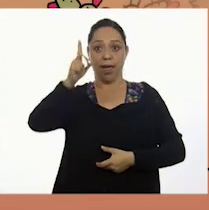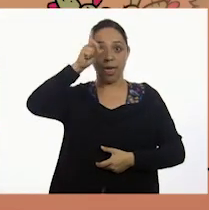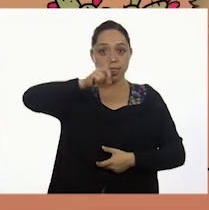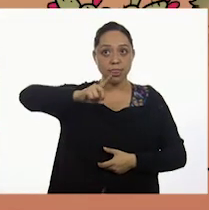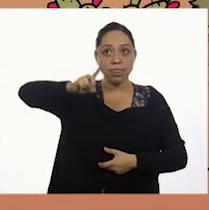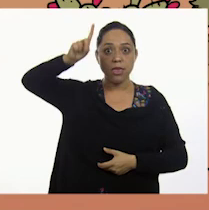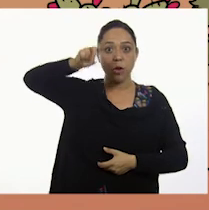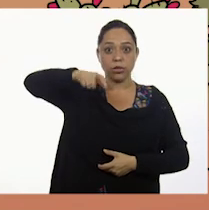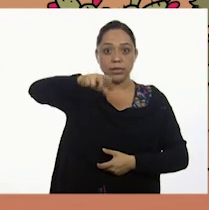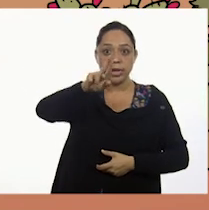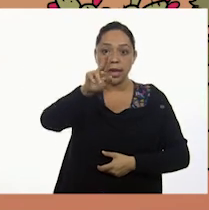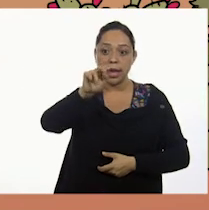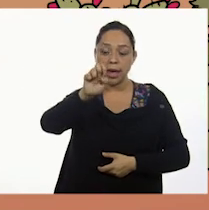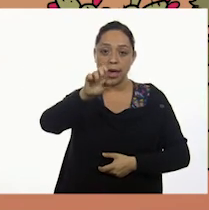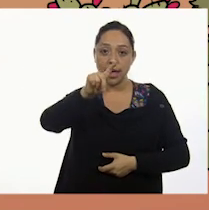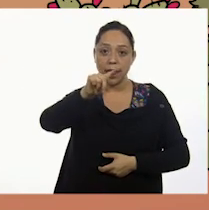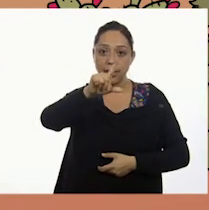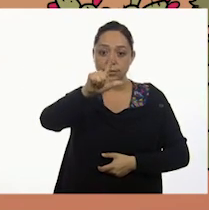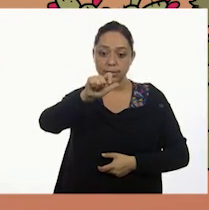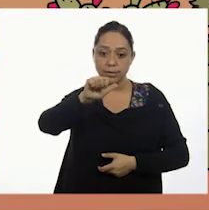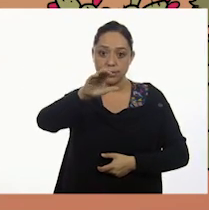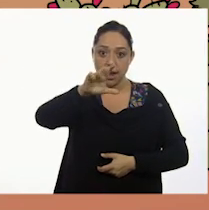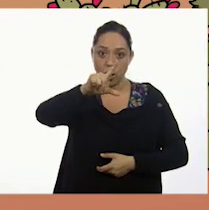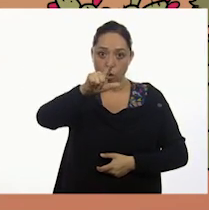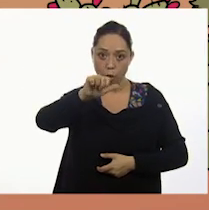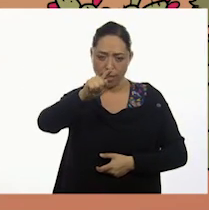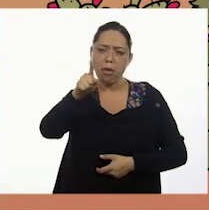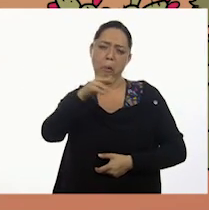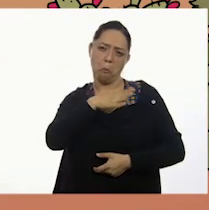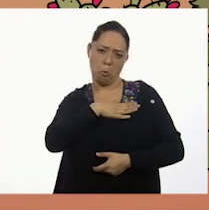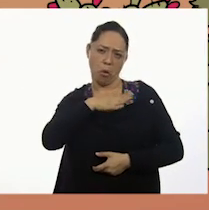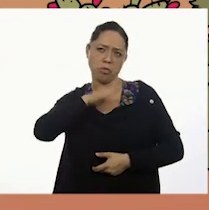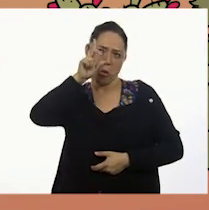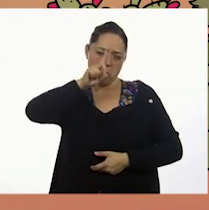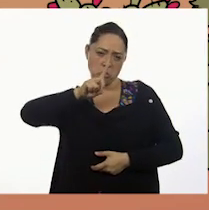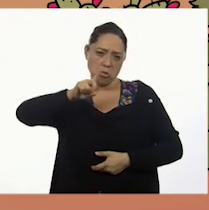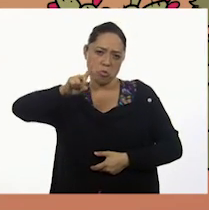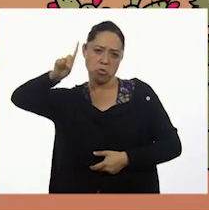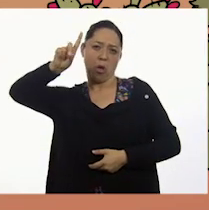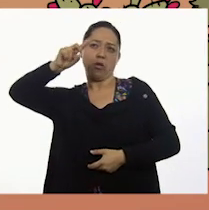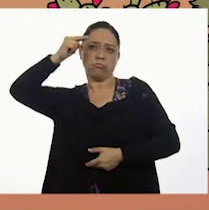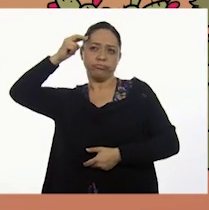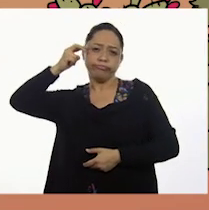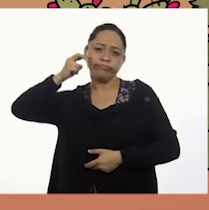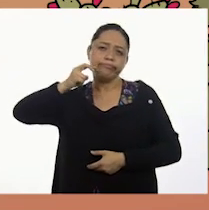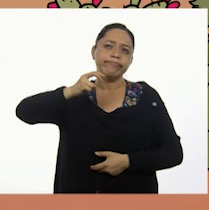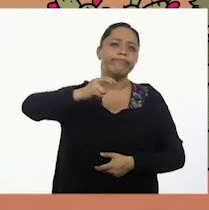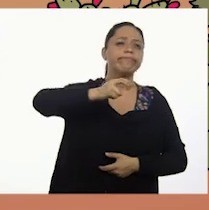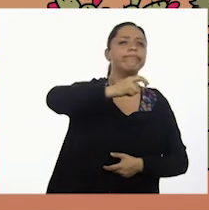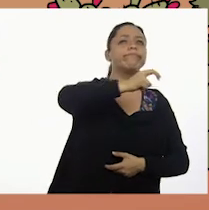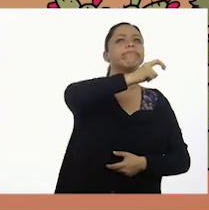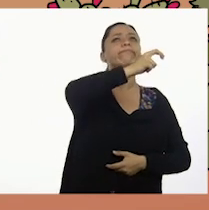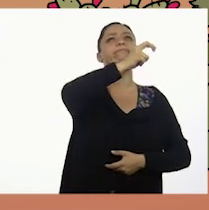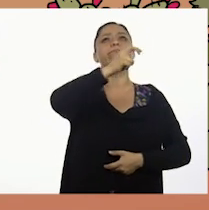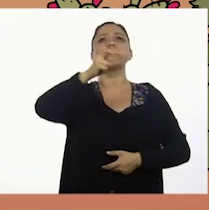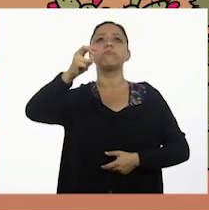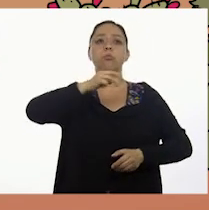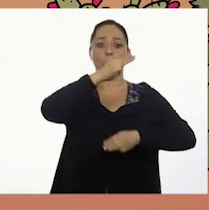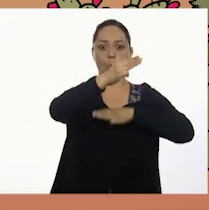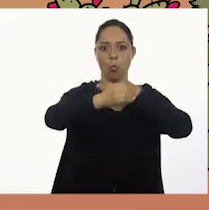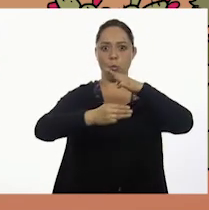Quetzalcóatl, el dios grande y bueno, se fue a viajar una vez por el mundo con figura de